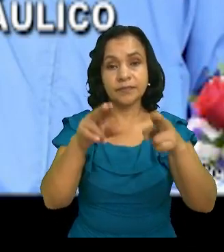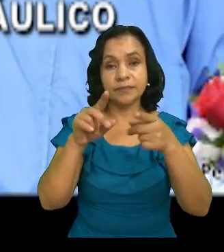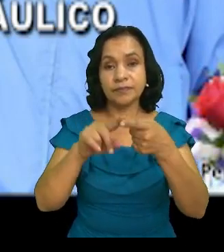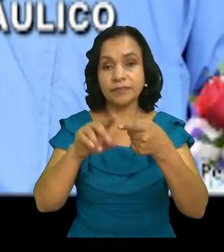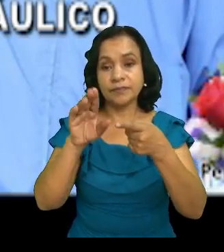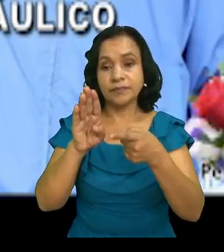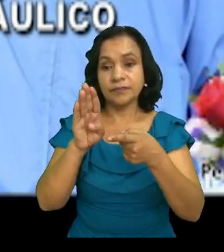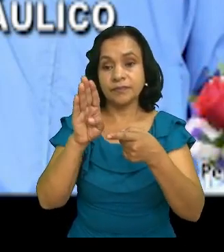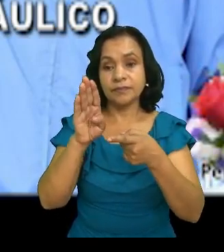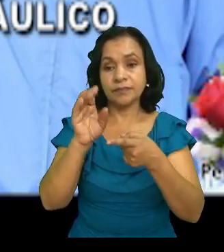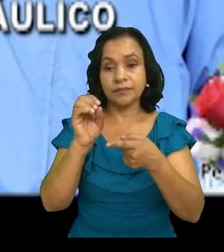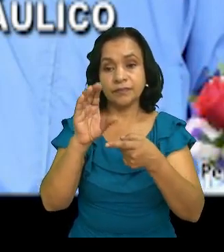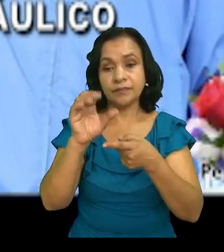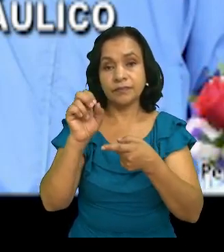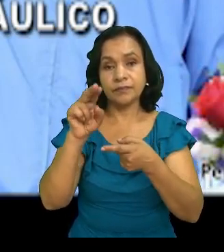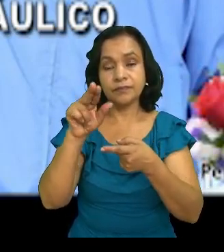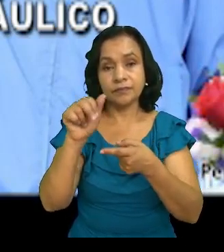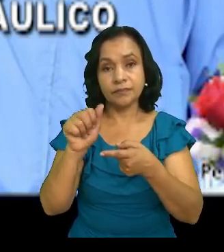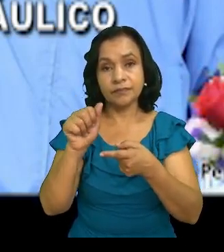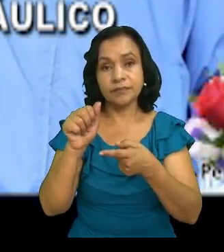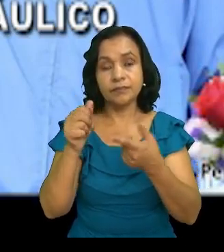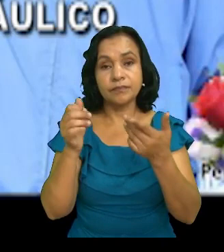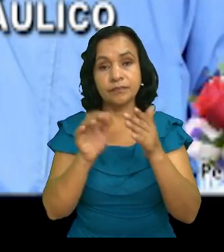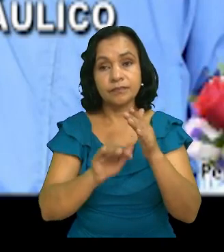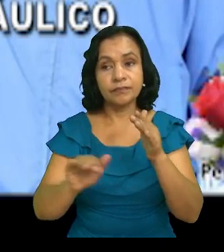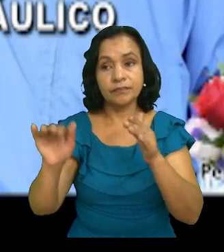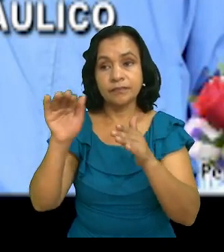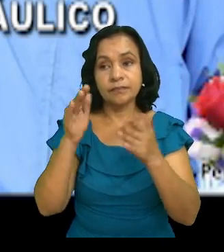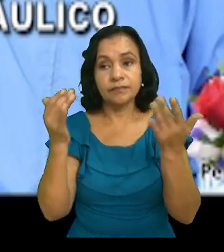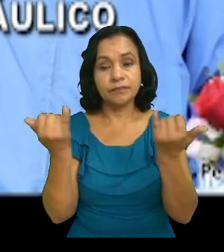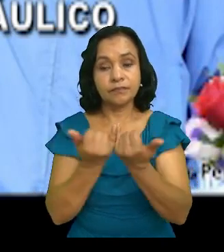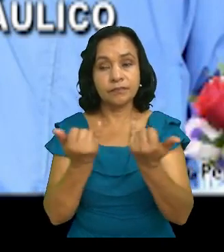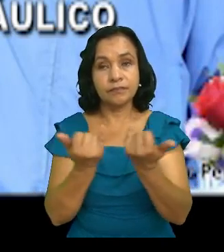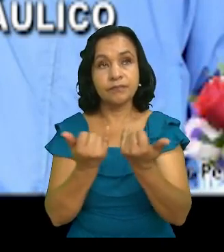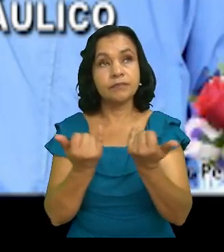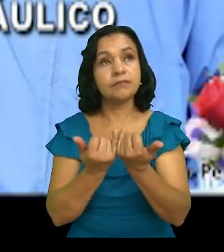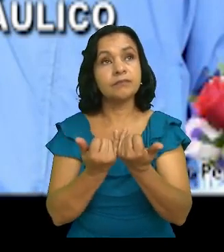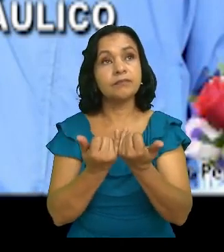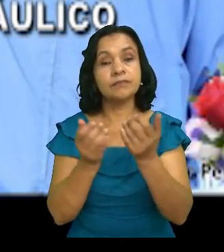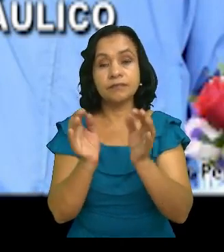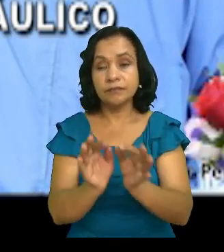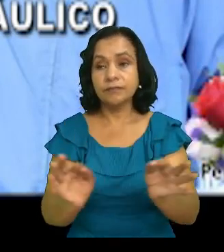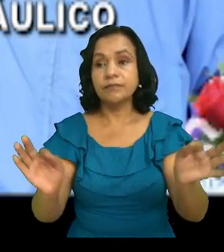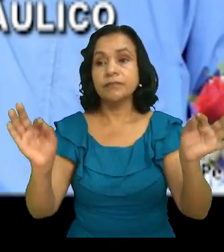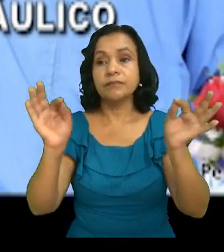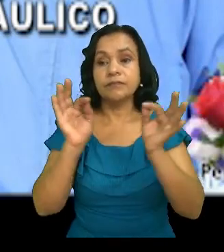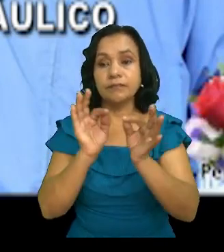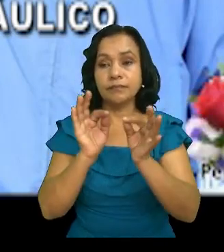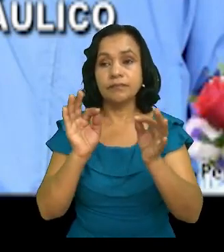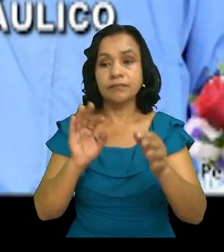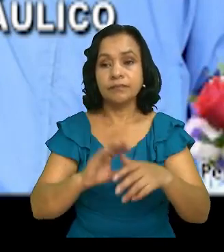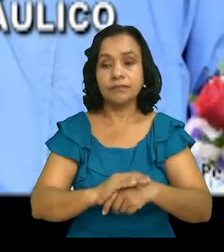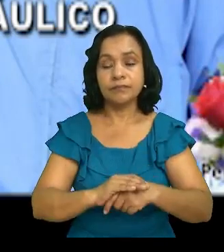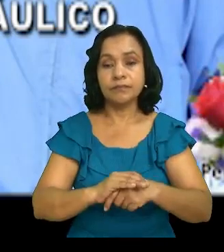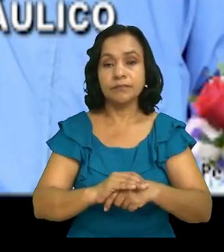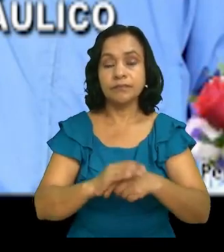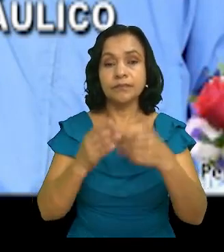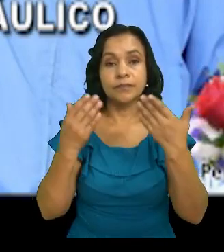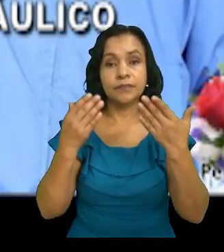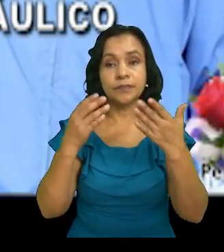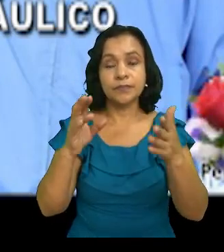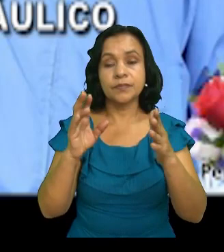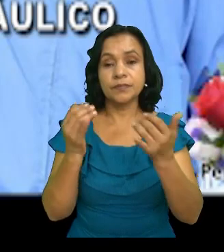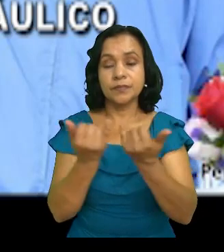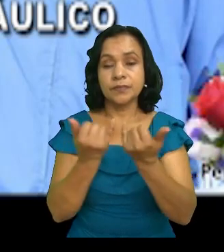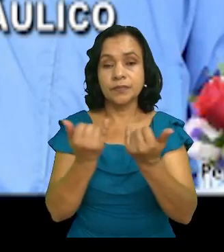Paigua, va a penetrar, está penetrando, ¿verdad? Ya, con gran resultado en una de las regiones